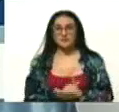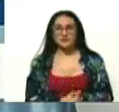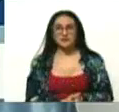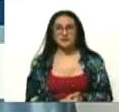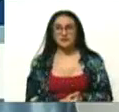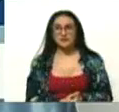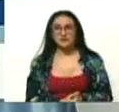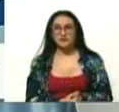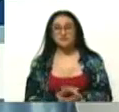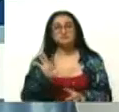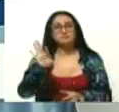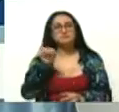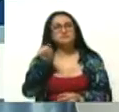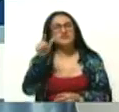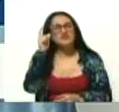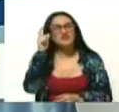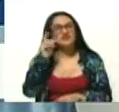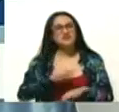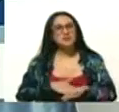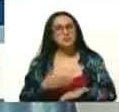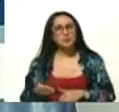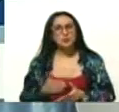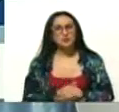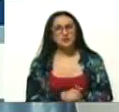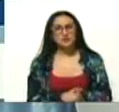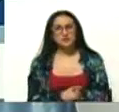Se eligió esa fecha porque